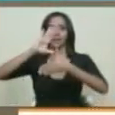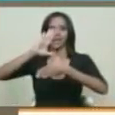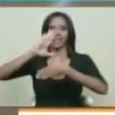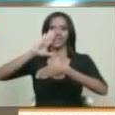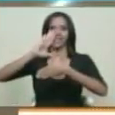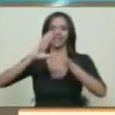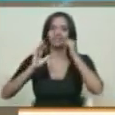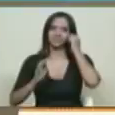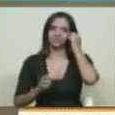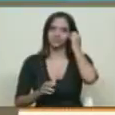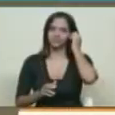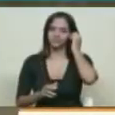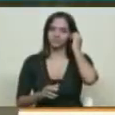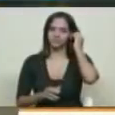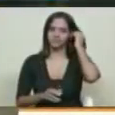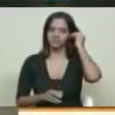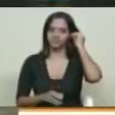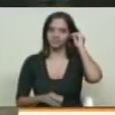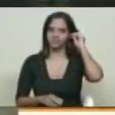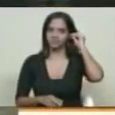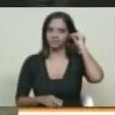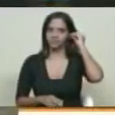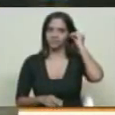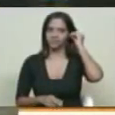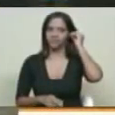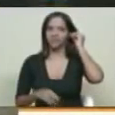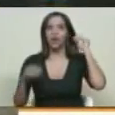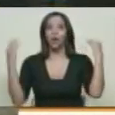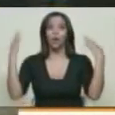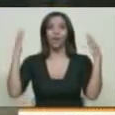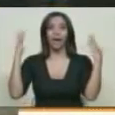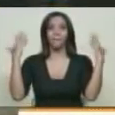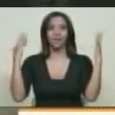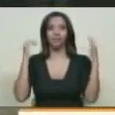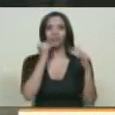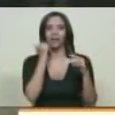que le leyó desde lejos, hermano. Un aplauso.